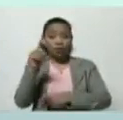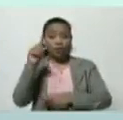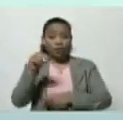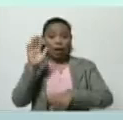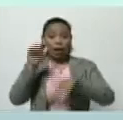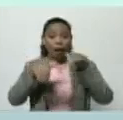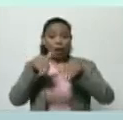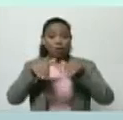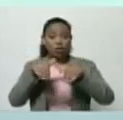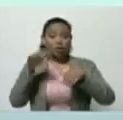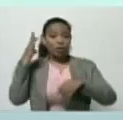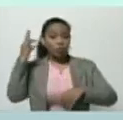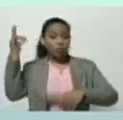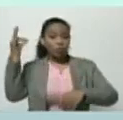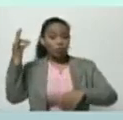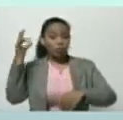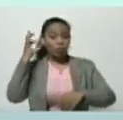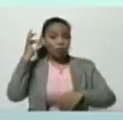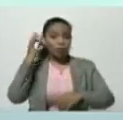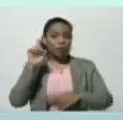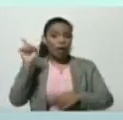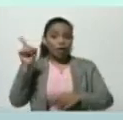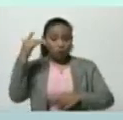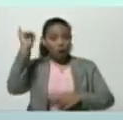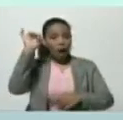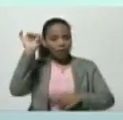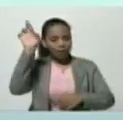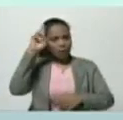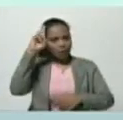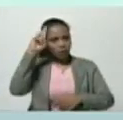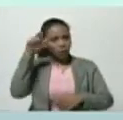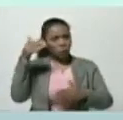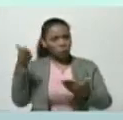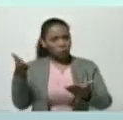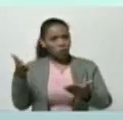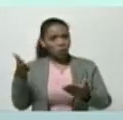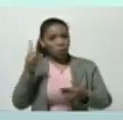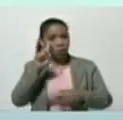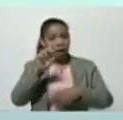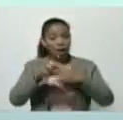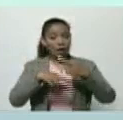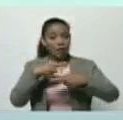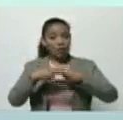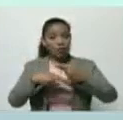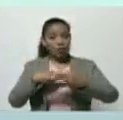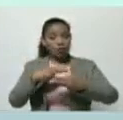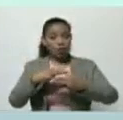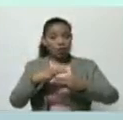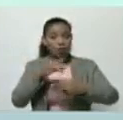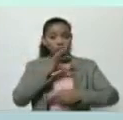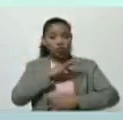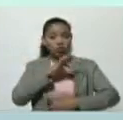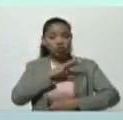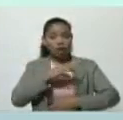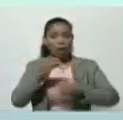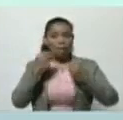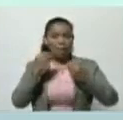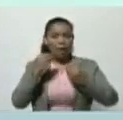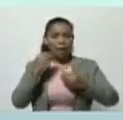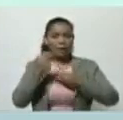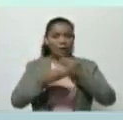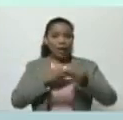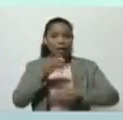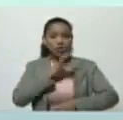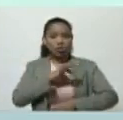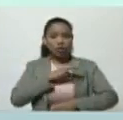mujeres. Eso tiene una razón. Una revolución socialista, para que sea socialista,